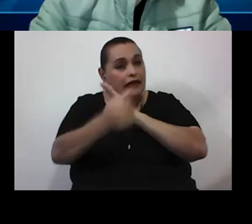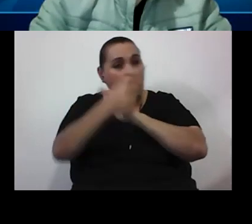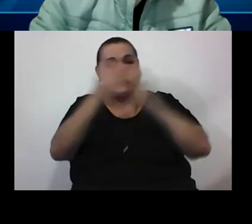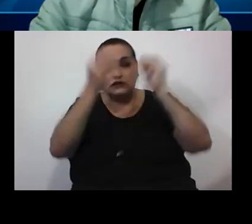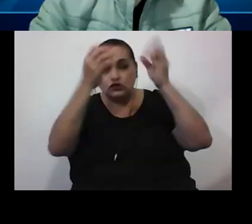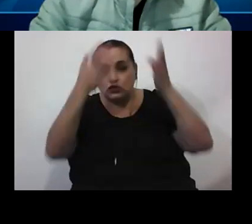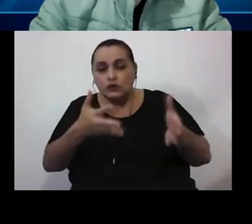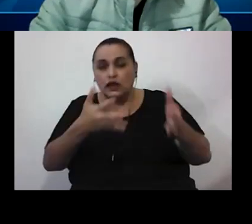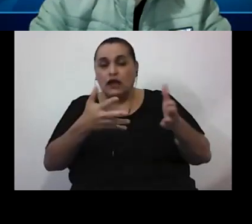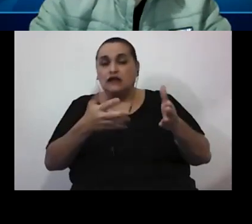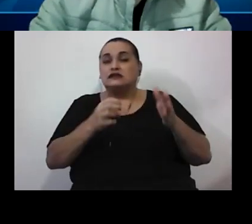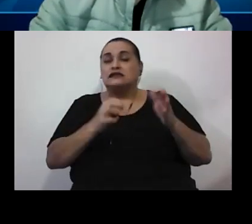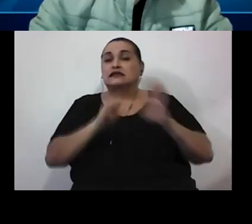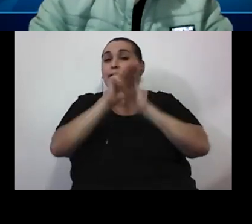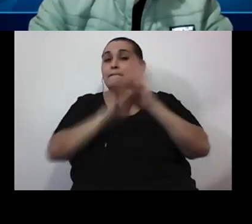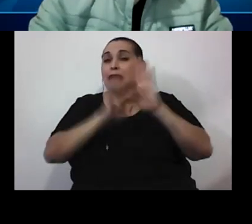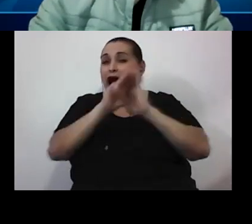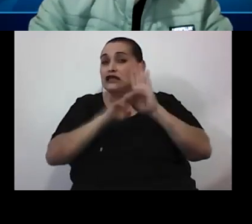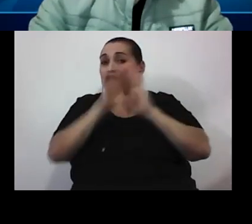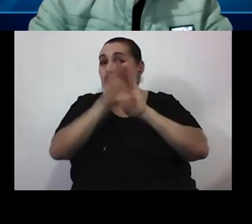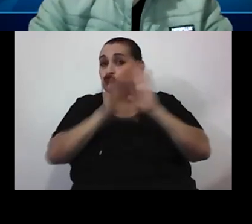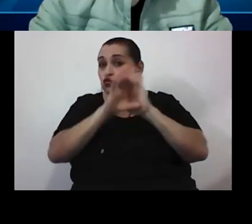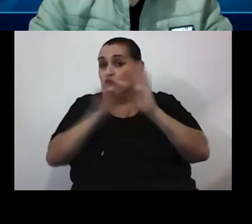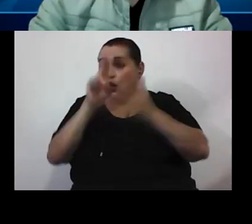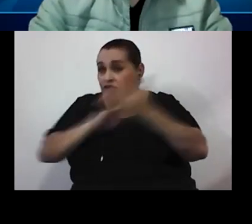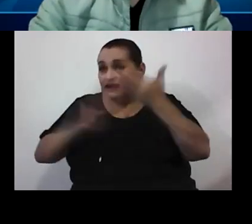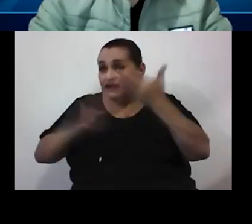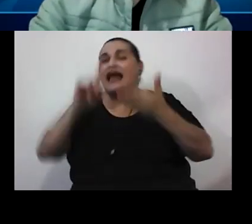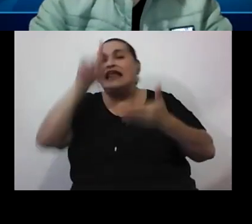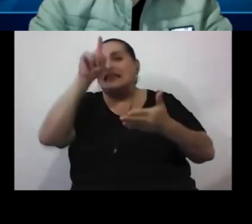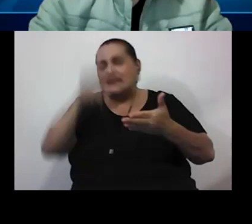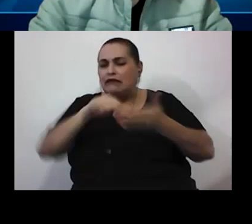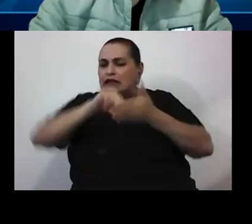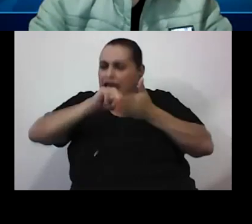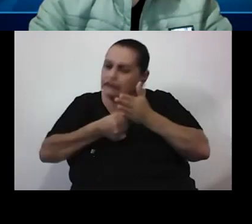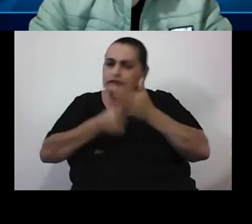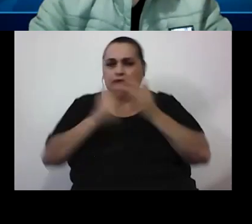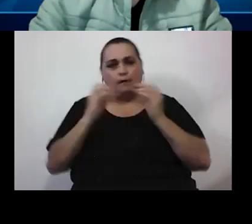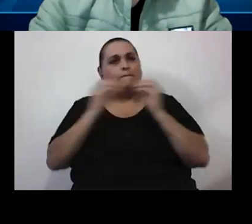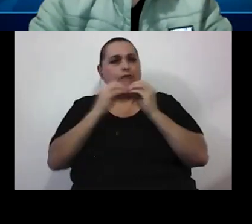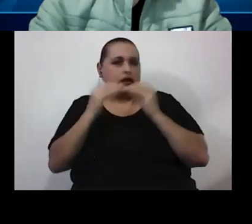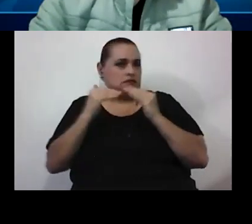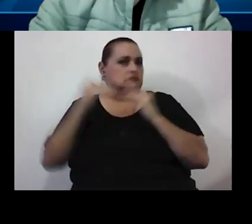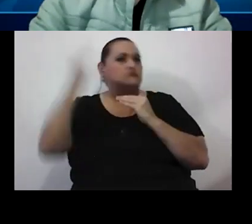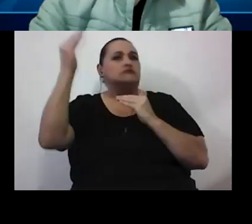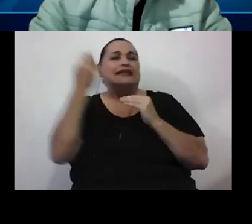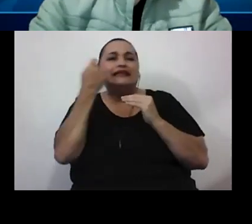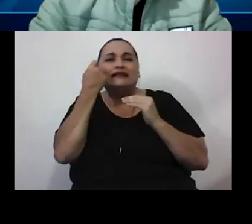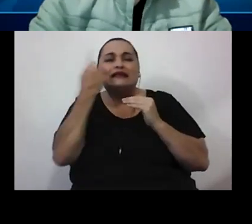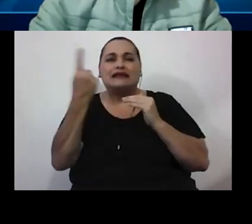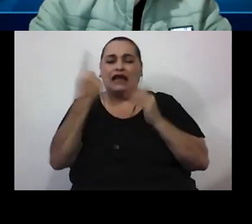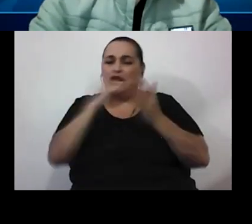curriculares universitarias, tiene que tener un énfasis mayor. ¿verdad? Entender todos